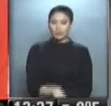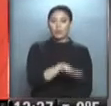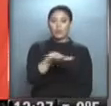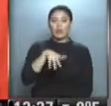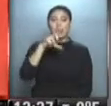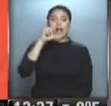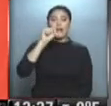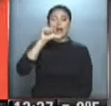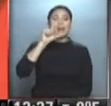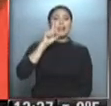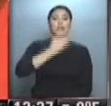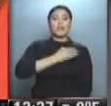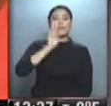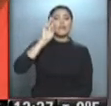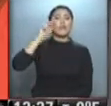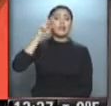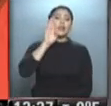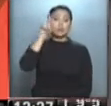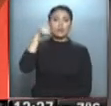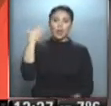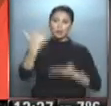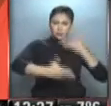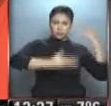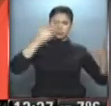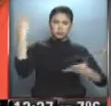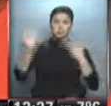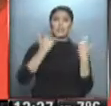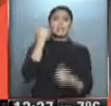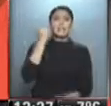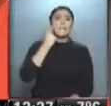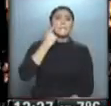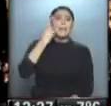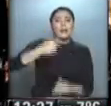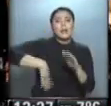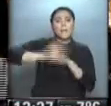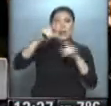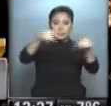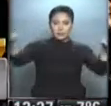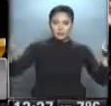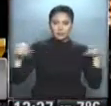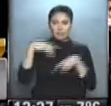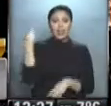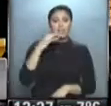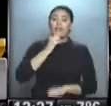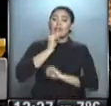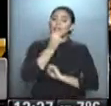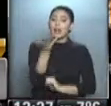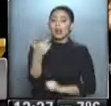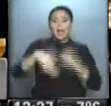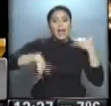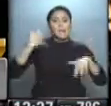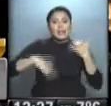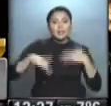En California avanza un gigantesco incendio forestal, ya afectó miles de hectáreas y hubo que declarar además ahora el